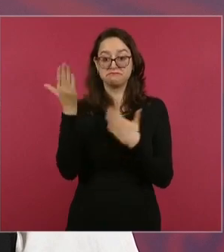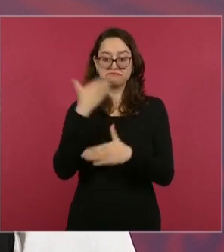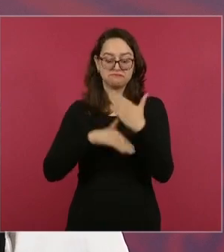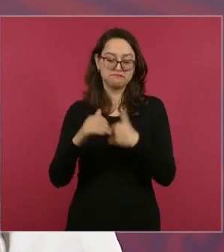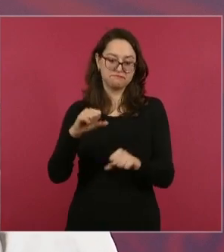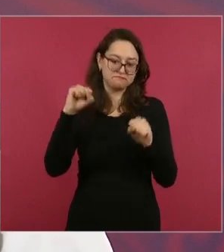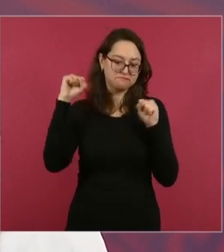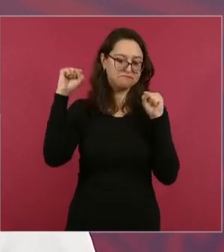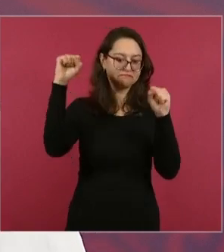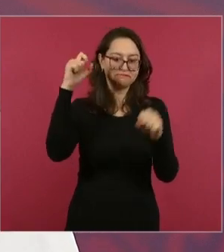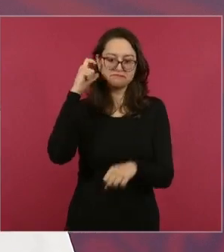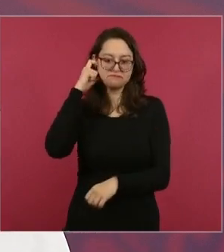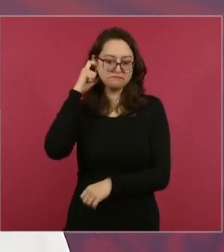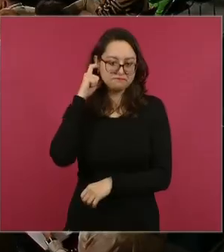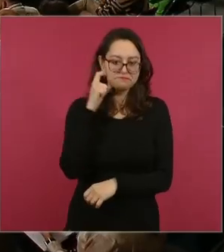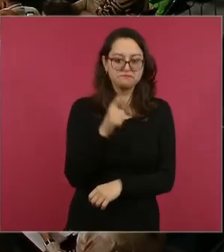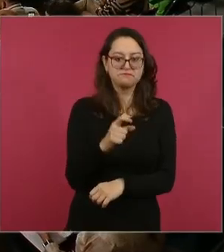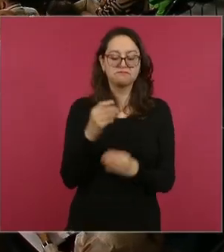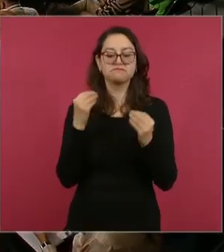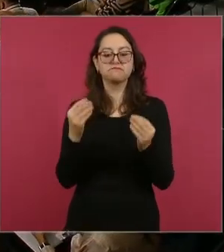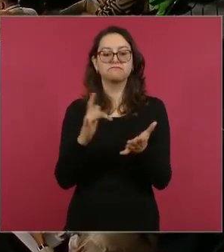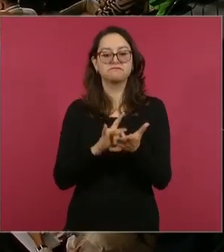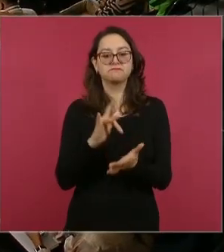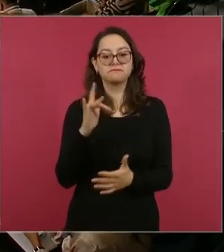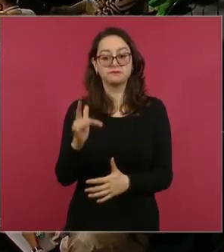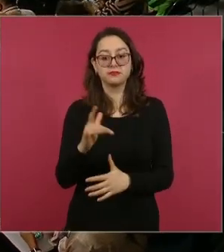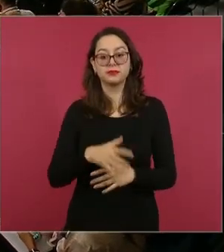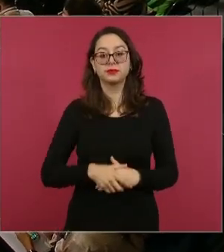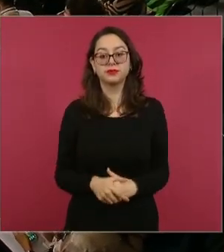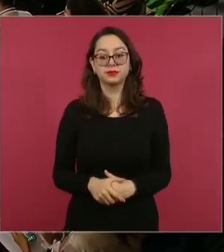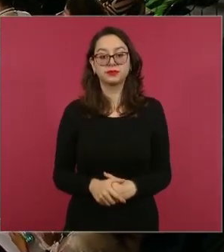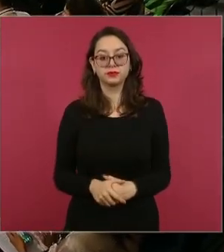Guerrero Muchas gracias a todas y a todos